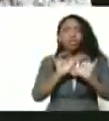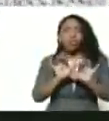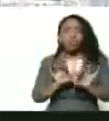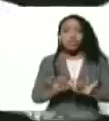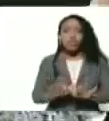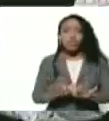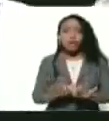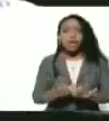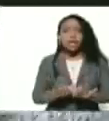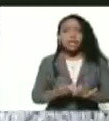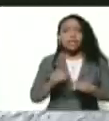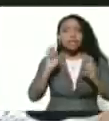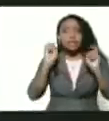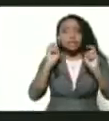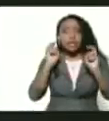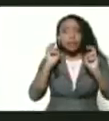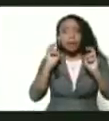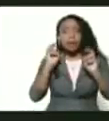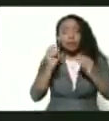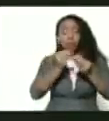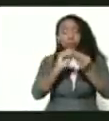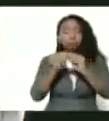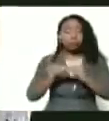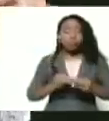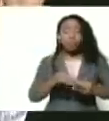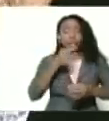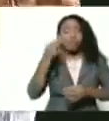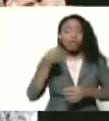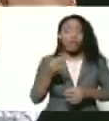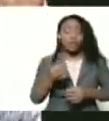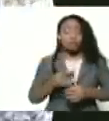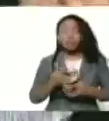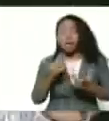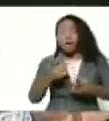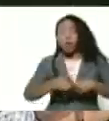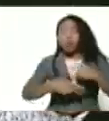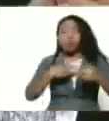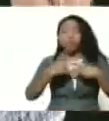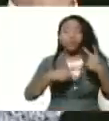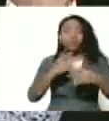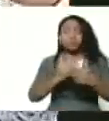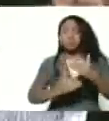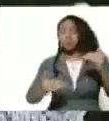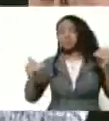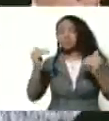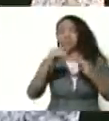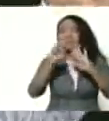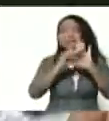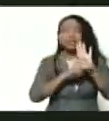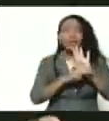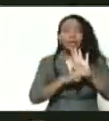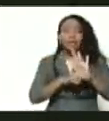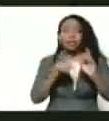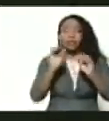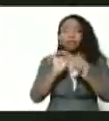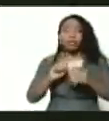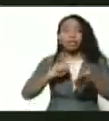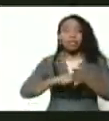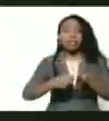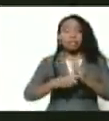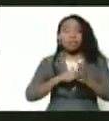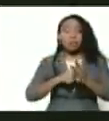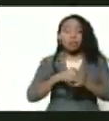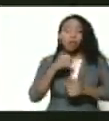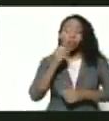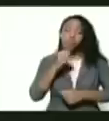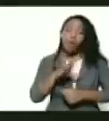con simulaciones digitales de los escenarios reales de batalla. En fin, es una producción de altísimo nivel artístico y técnico. Pero